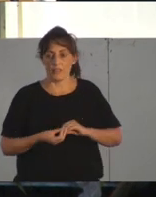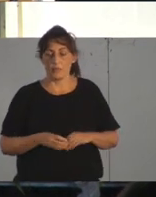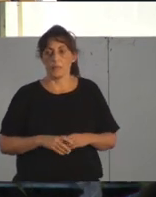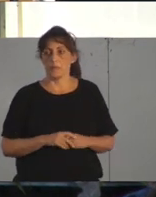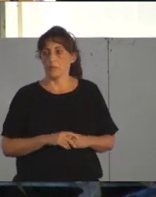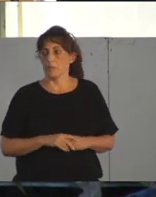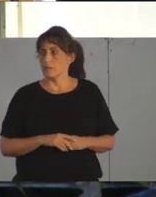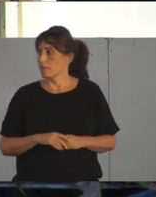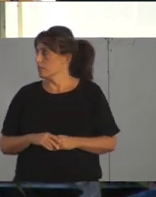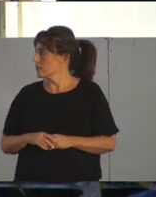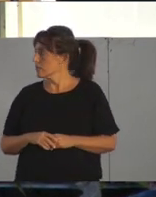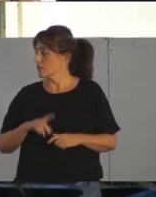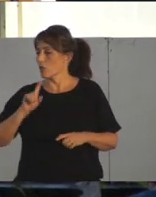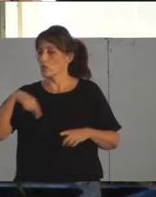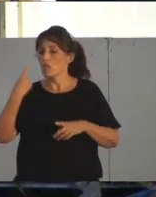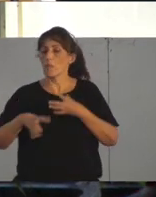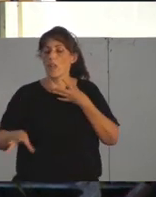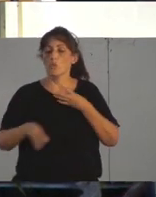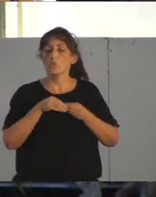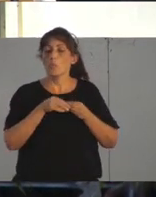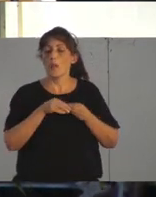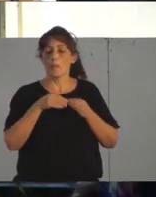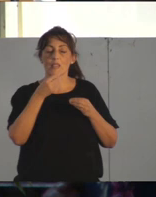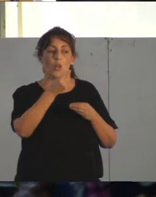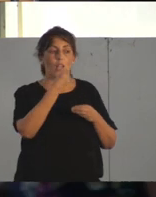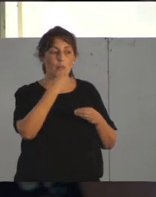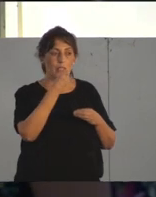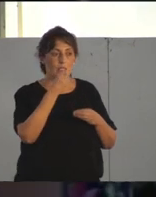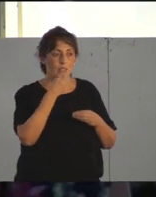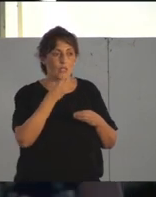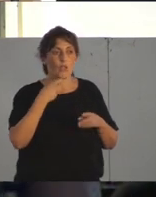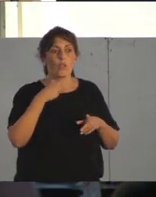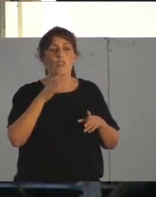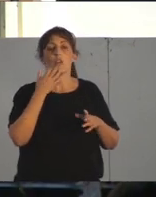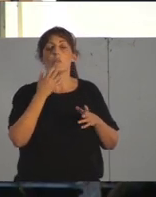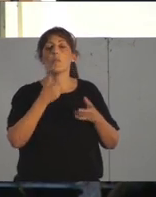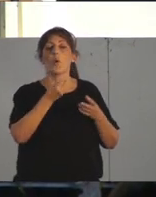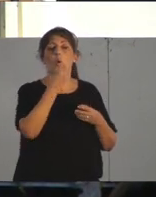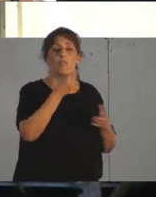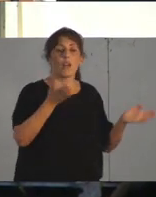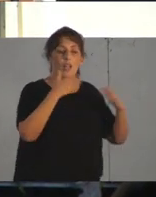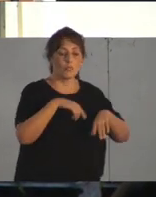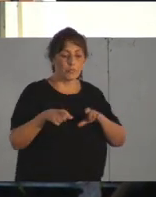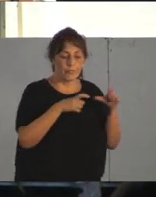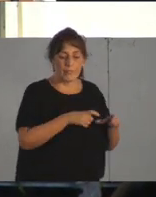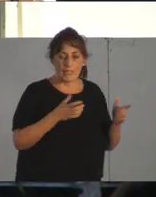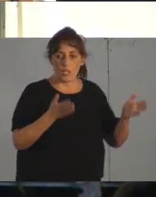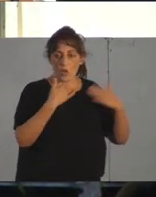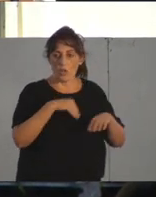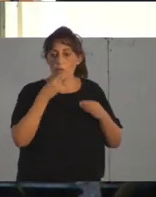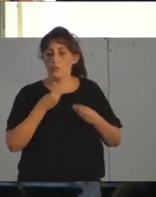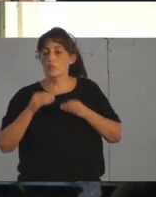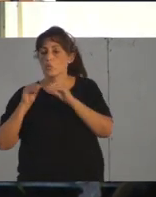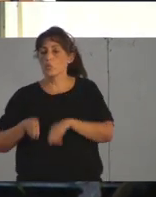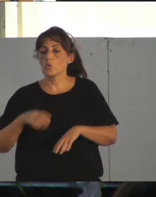Y luego están los suplementos alimenticios. Son una serie de preparados que sustituyen una comida. No tienen por qué sustituir las